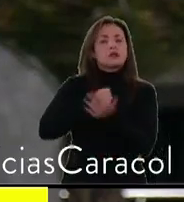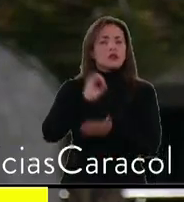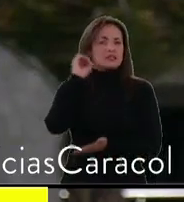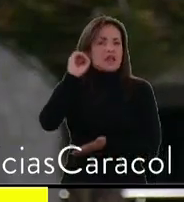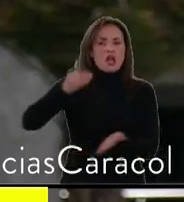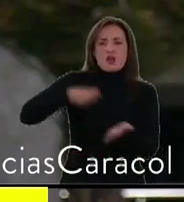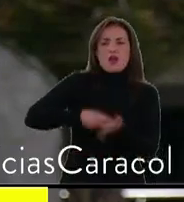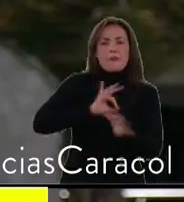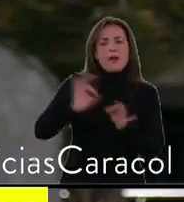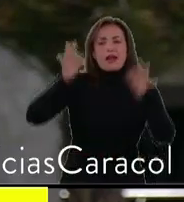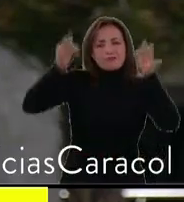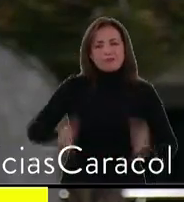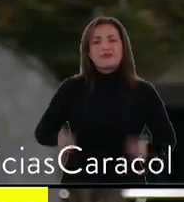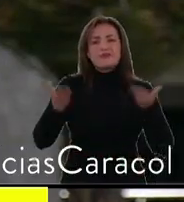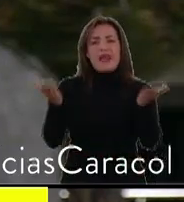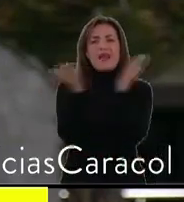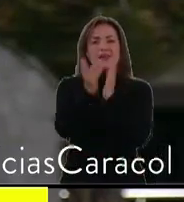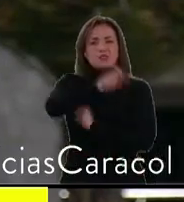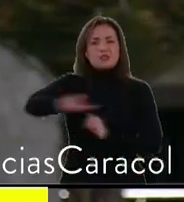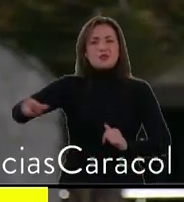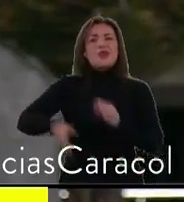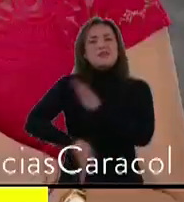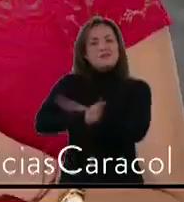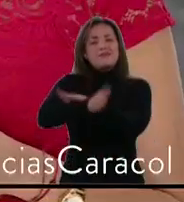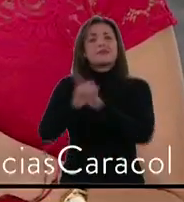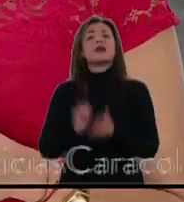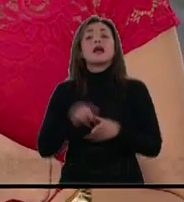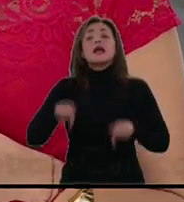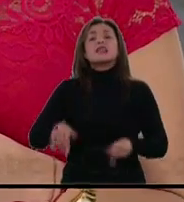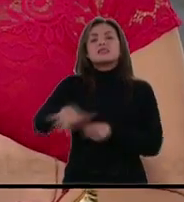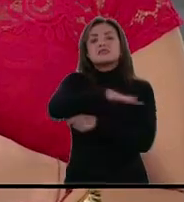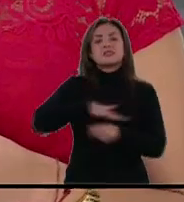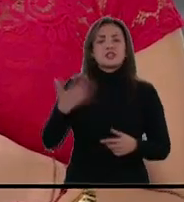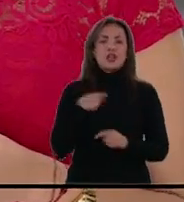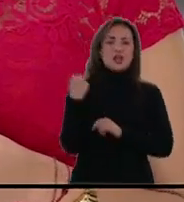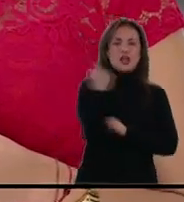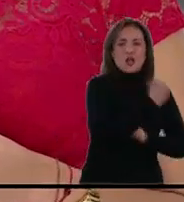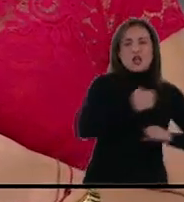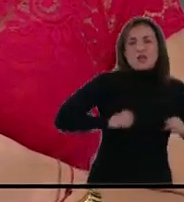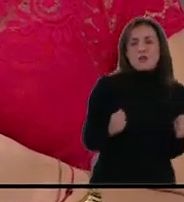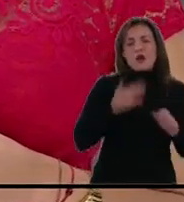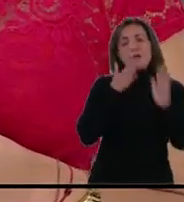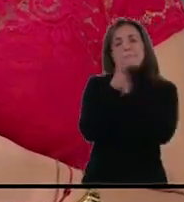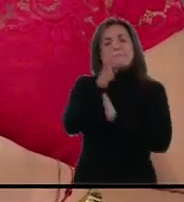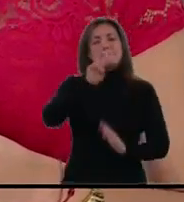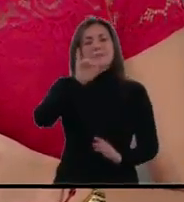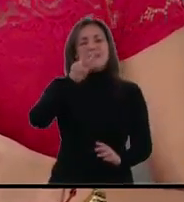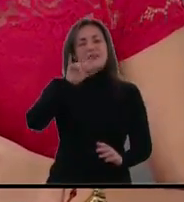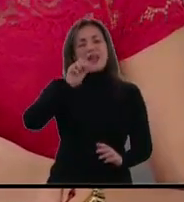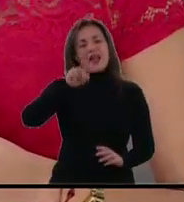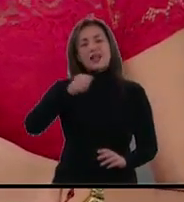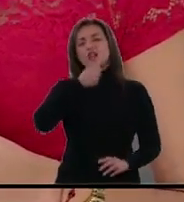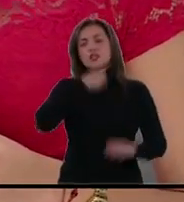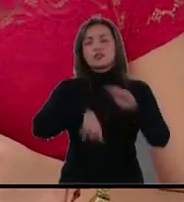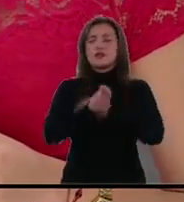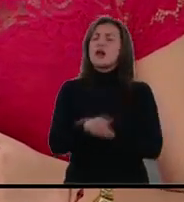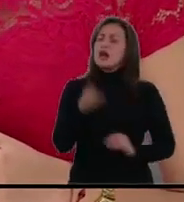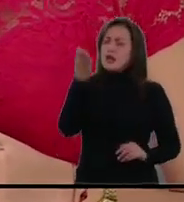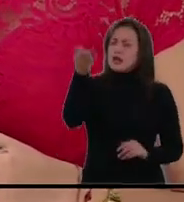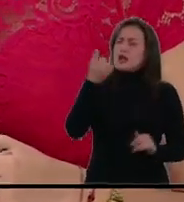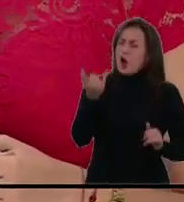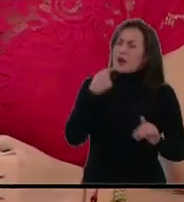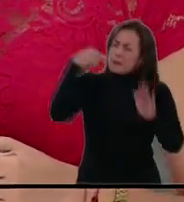la educación en estos estudiantes. Por lo pronto es la información desde el norte de Bogotá, Viviana Villate, Noticias Caracol. Viviana, profundicemos. ¿Cómo